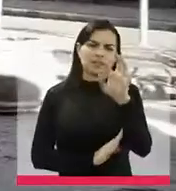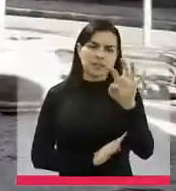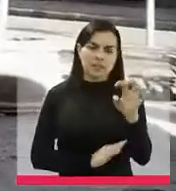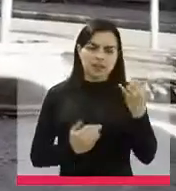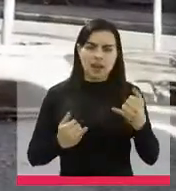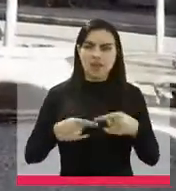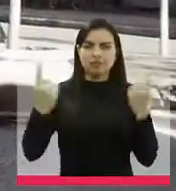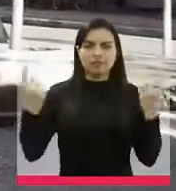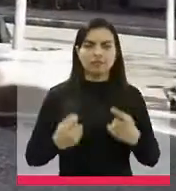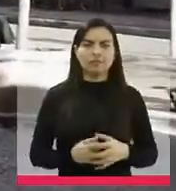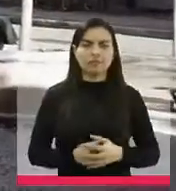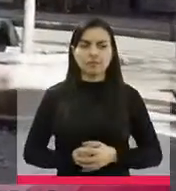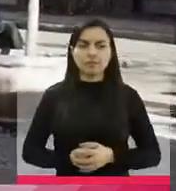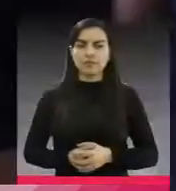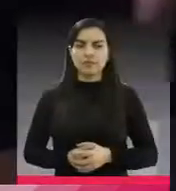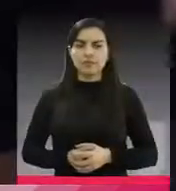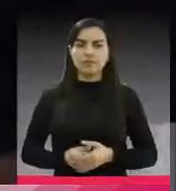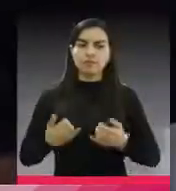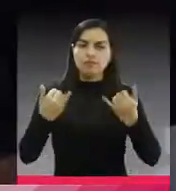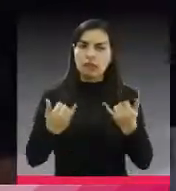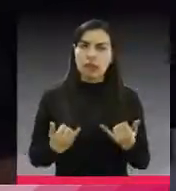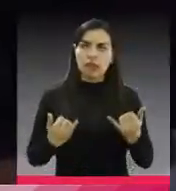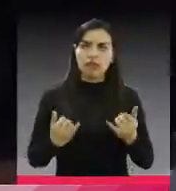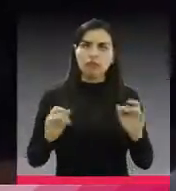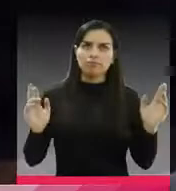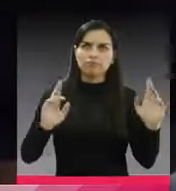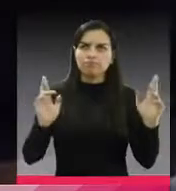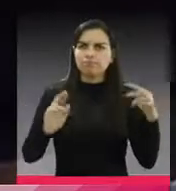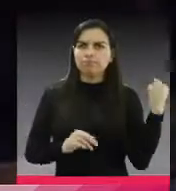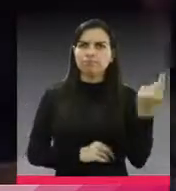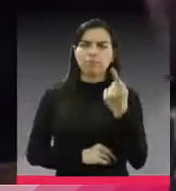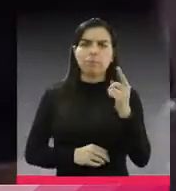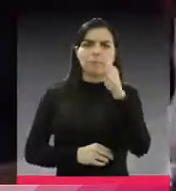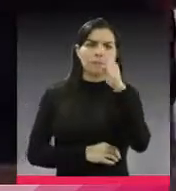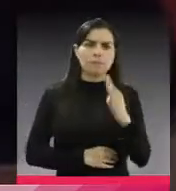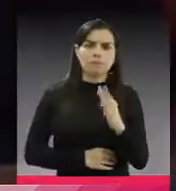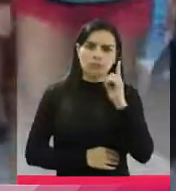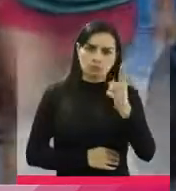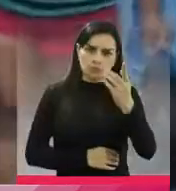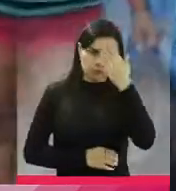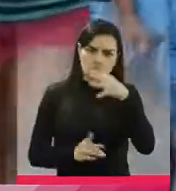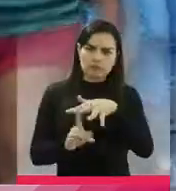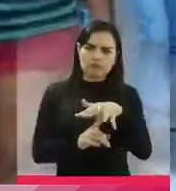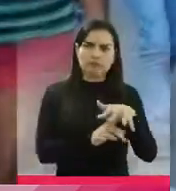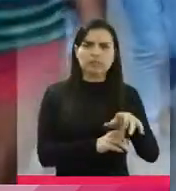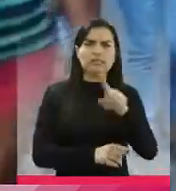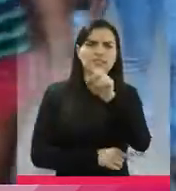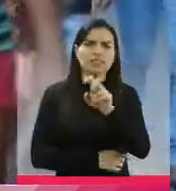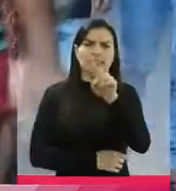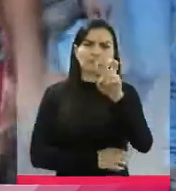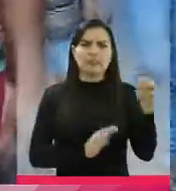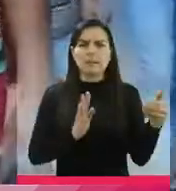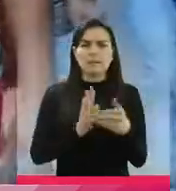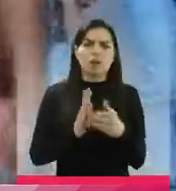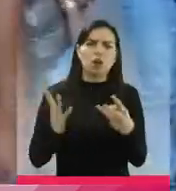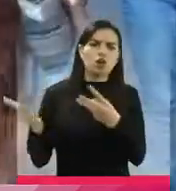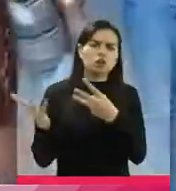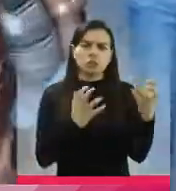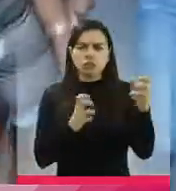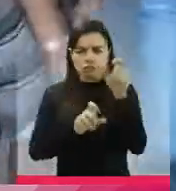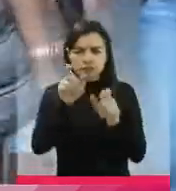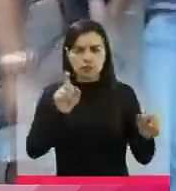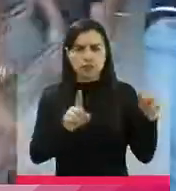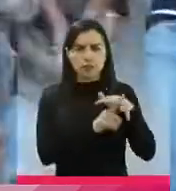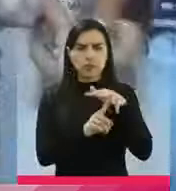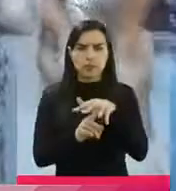hay alarma en brasil porque en 24 horas presentó un récord de contagios de 67 mil 860 casos convirtiéndose en el segundo país